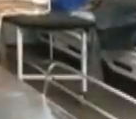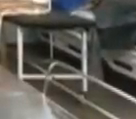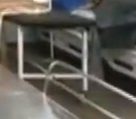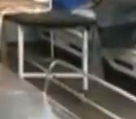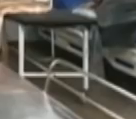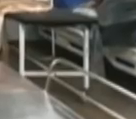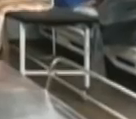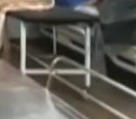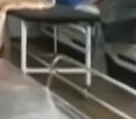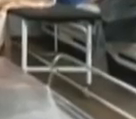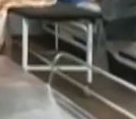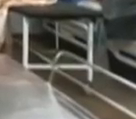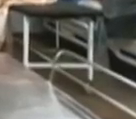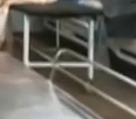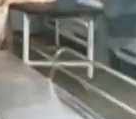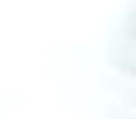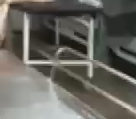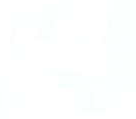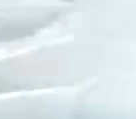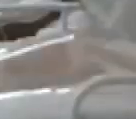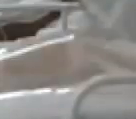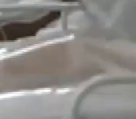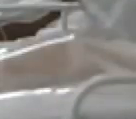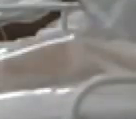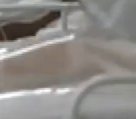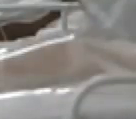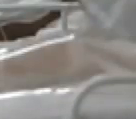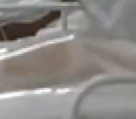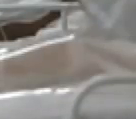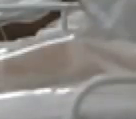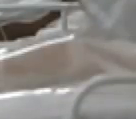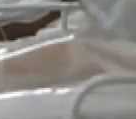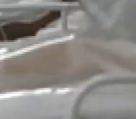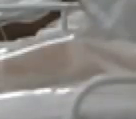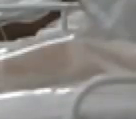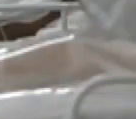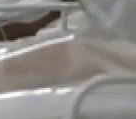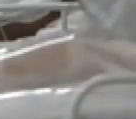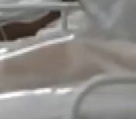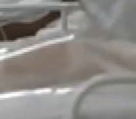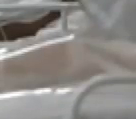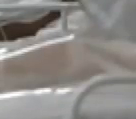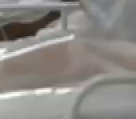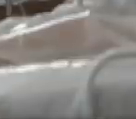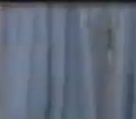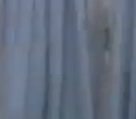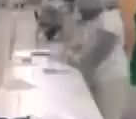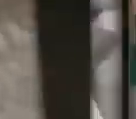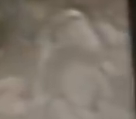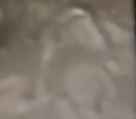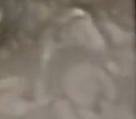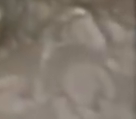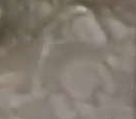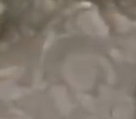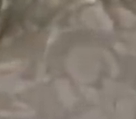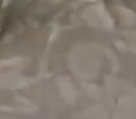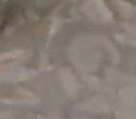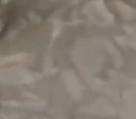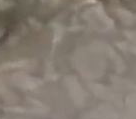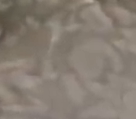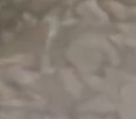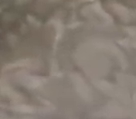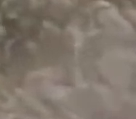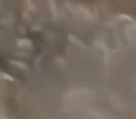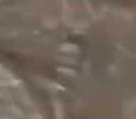sin camas, sin espacios en hospitales, sin personal de salud suficiente para enfrentar la emergencia. Además,